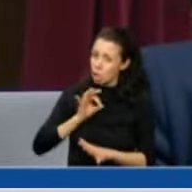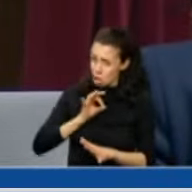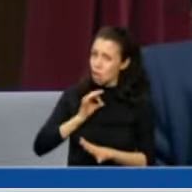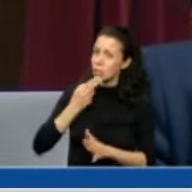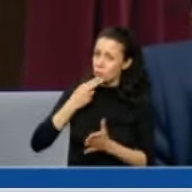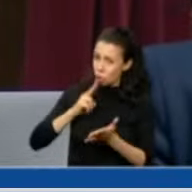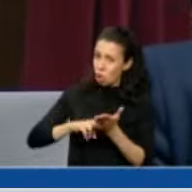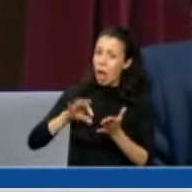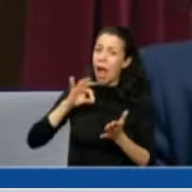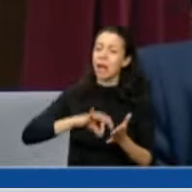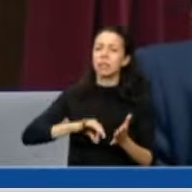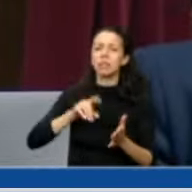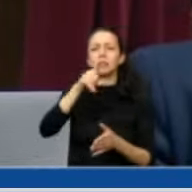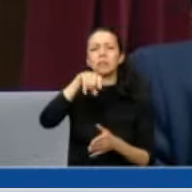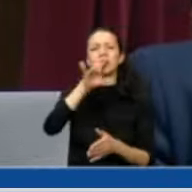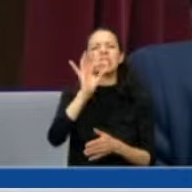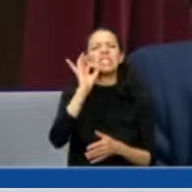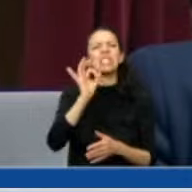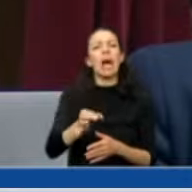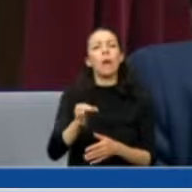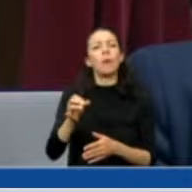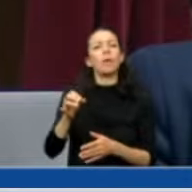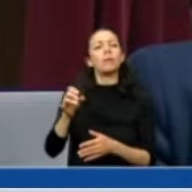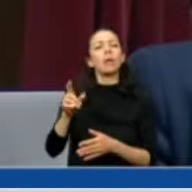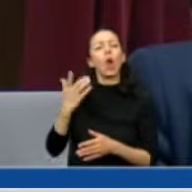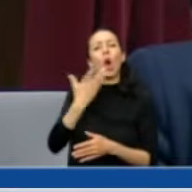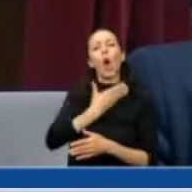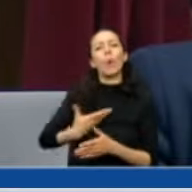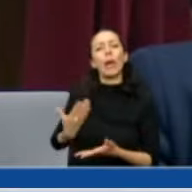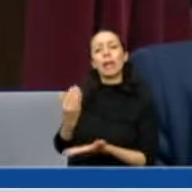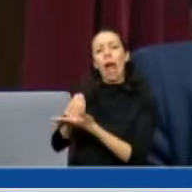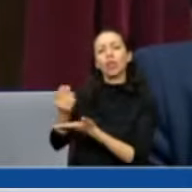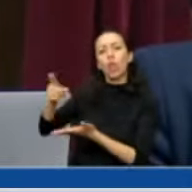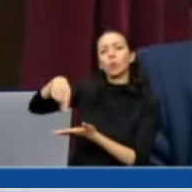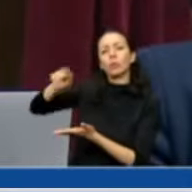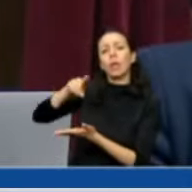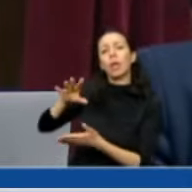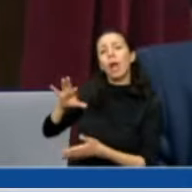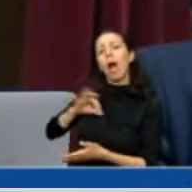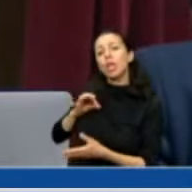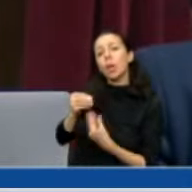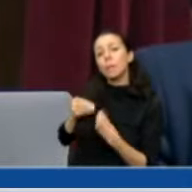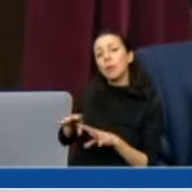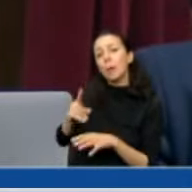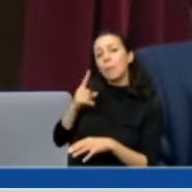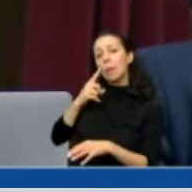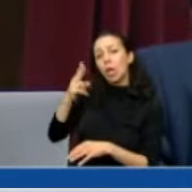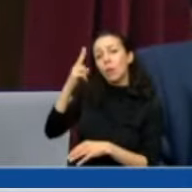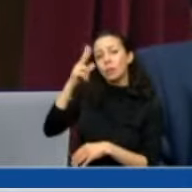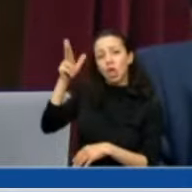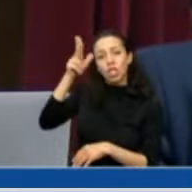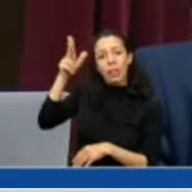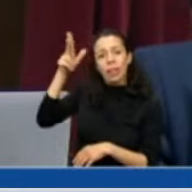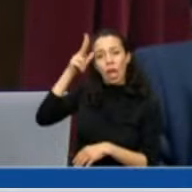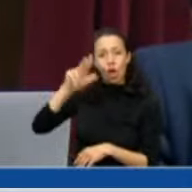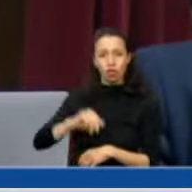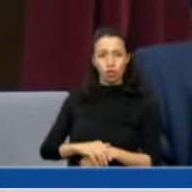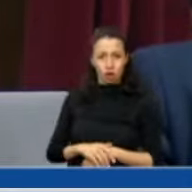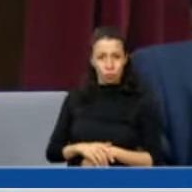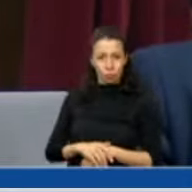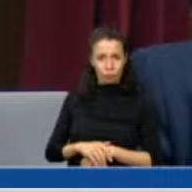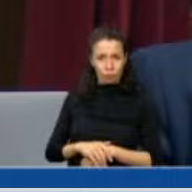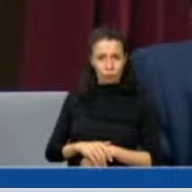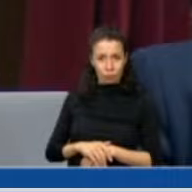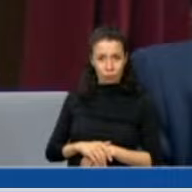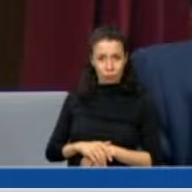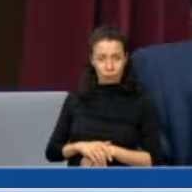gente nos carga a nosotros, fundamentalmente a los radicales, lo que hacen en el 2000 nosotros hemos hecho, pero no nos recarga tanto al kirchnerismo.